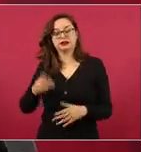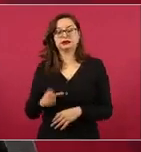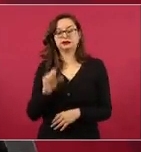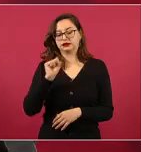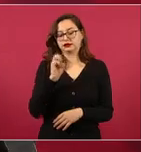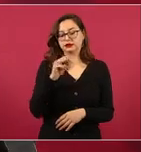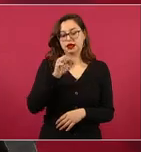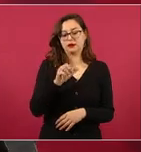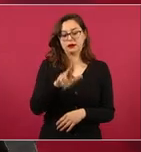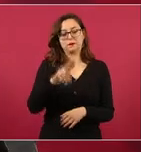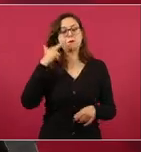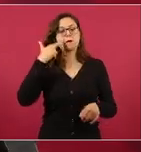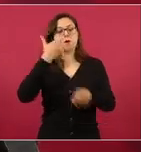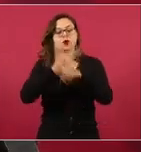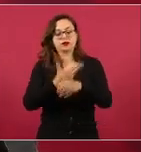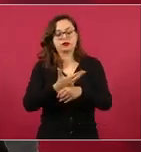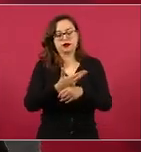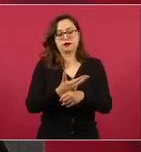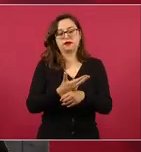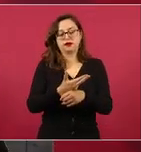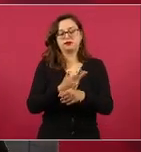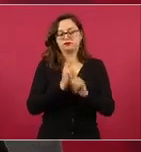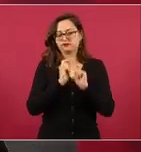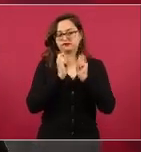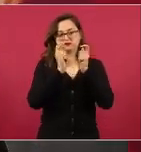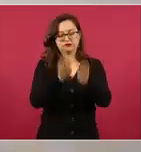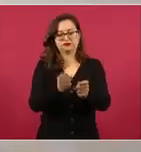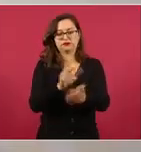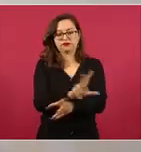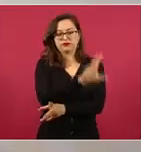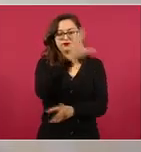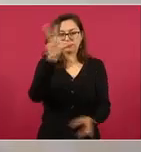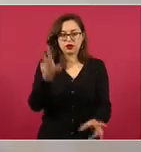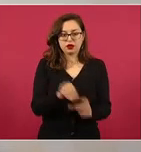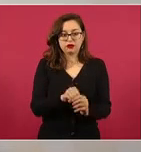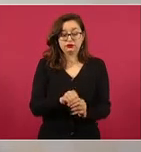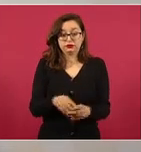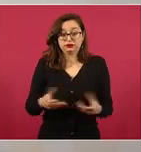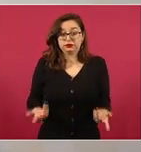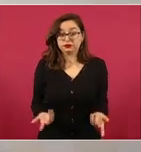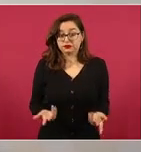Marina. Entonces, todo eso es inversión